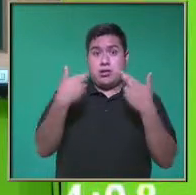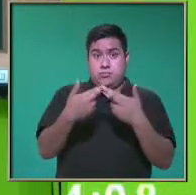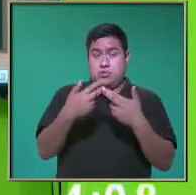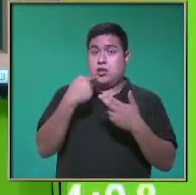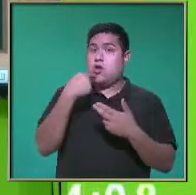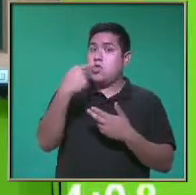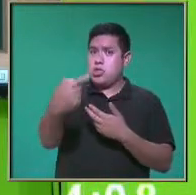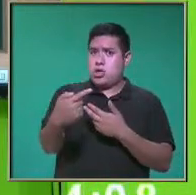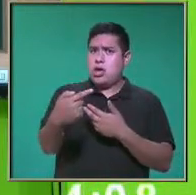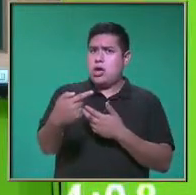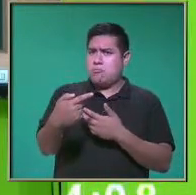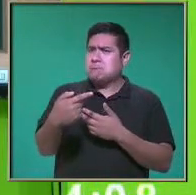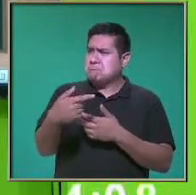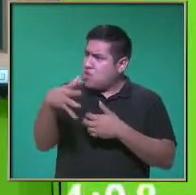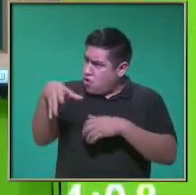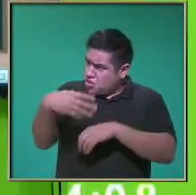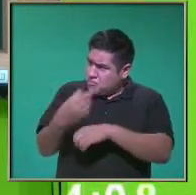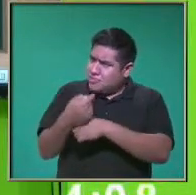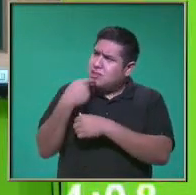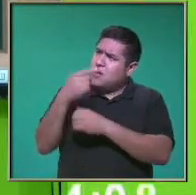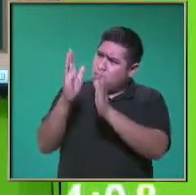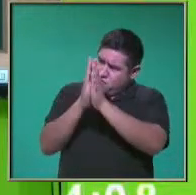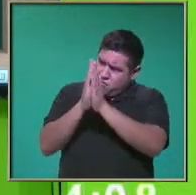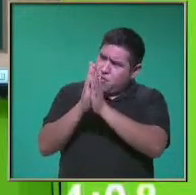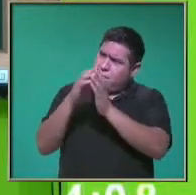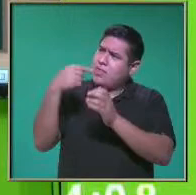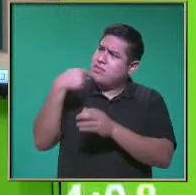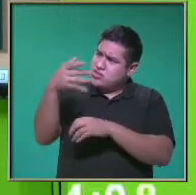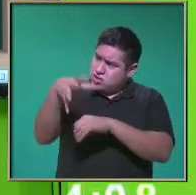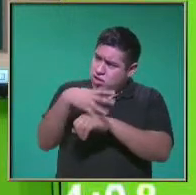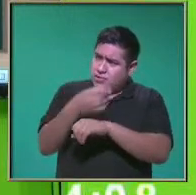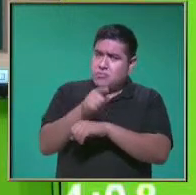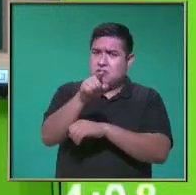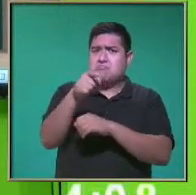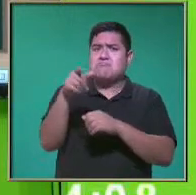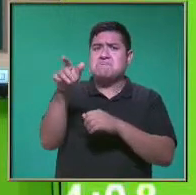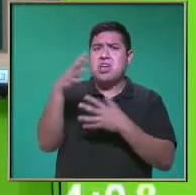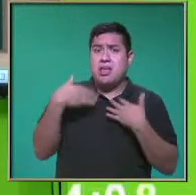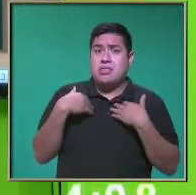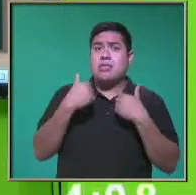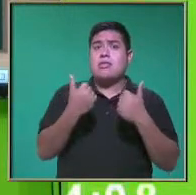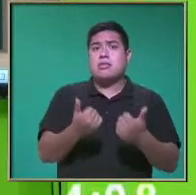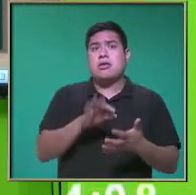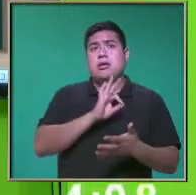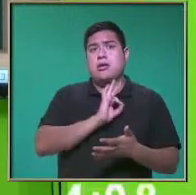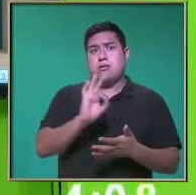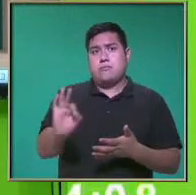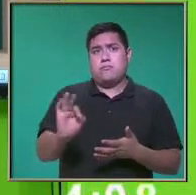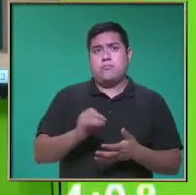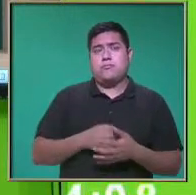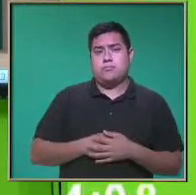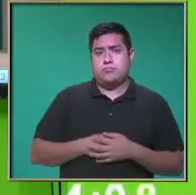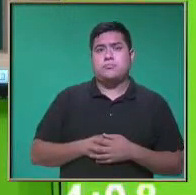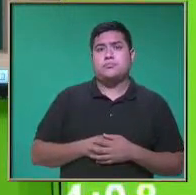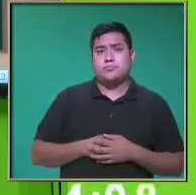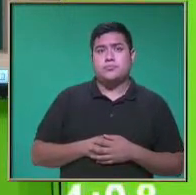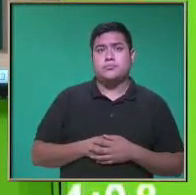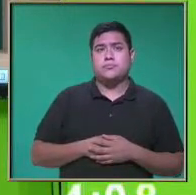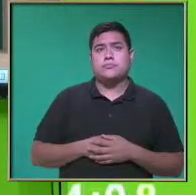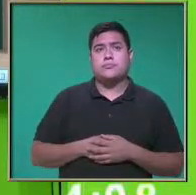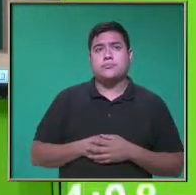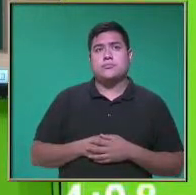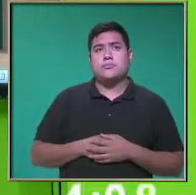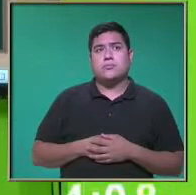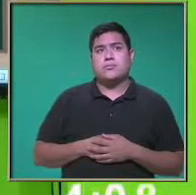maestra, pídelo. Pide que por favor te lo repitan y así tú puedas comprender cómo se pronuncia correctamente y puedas producir también